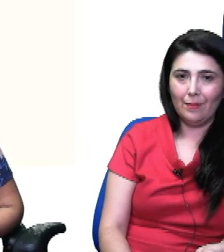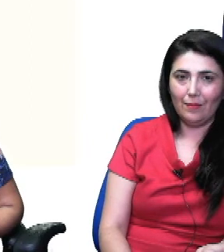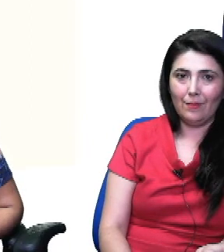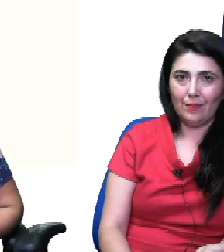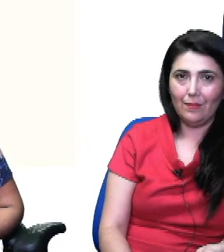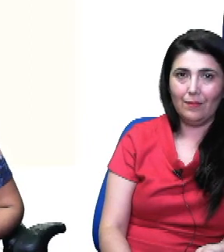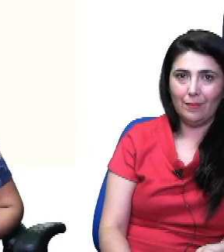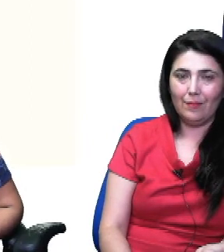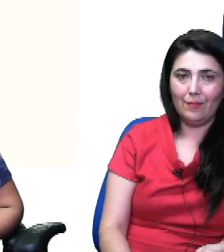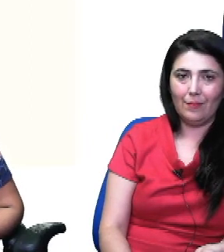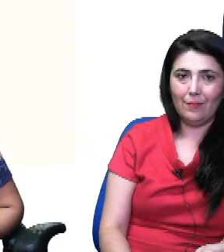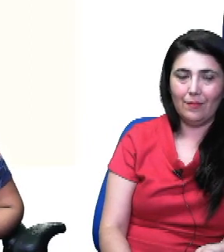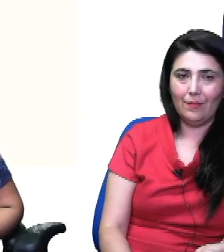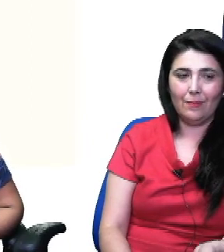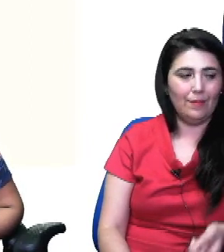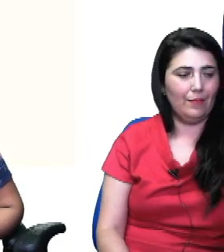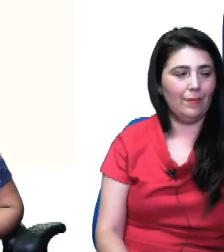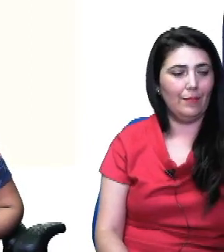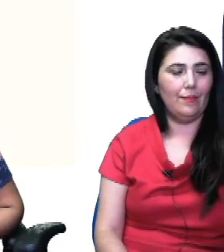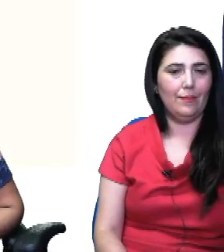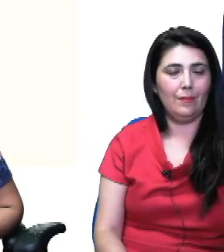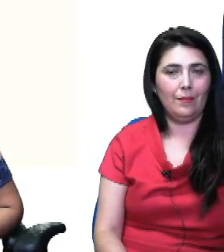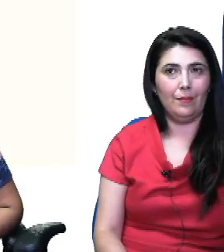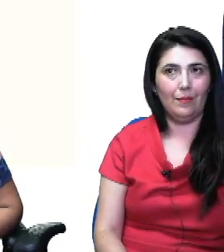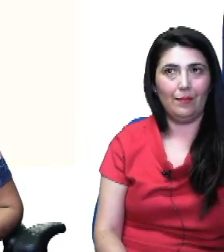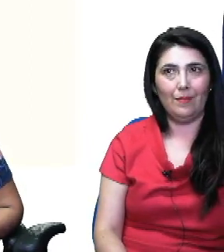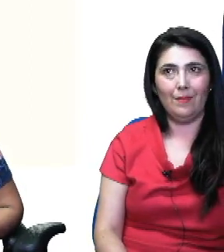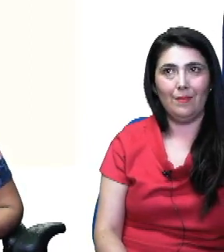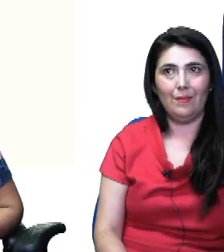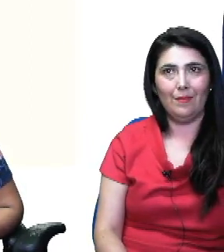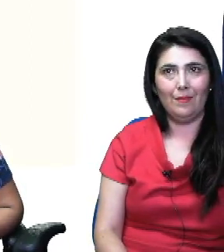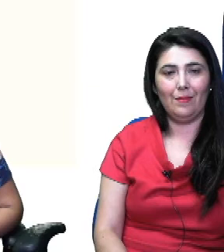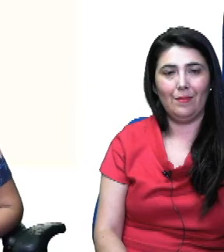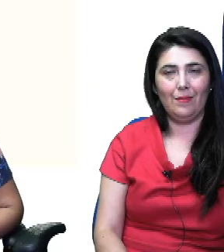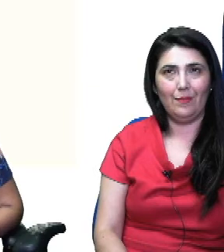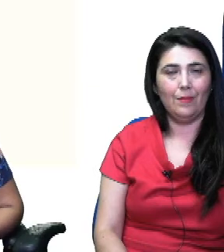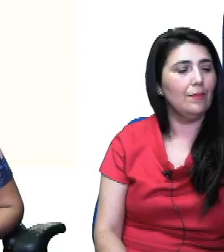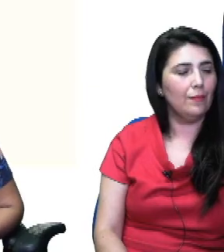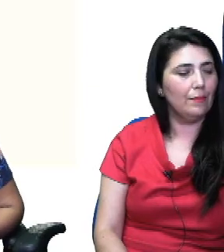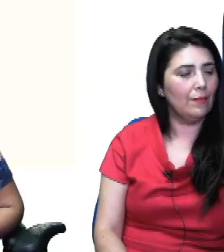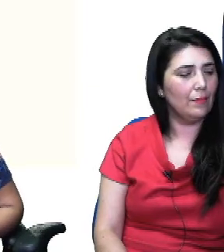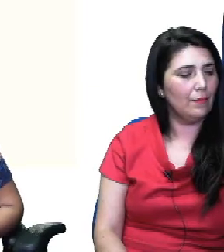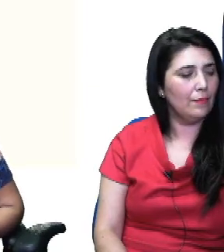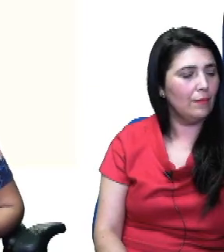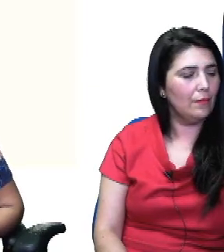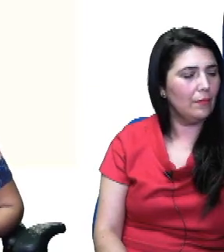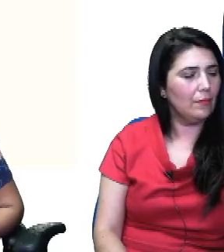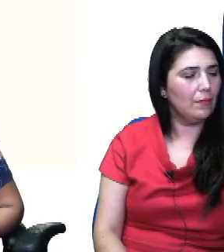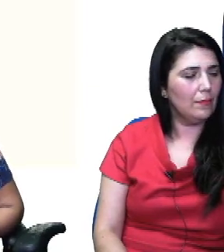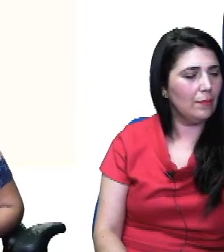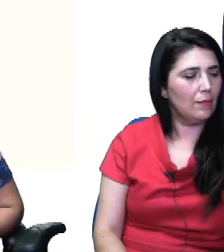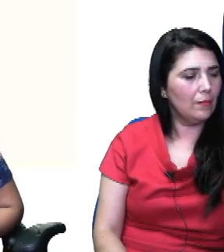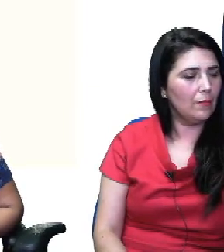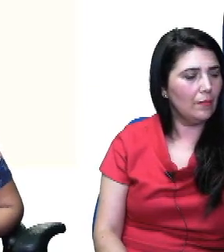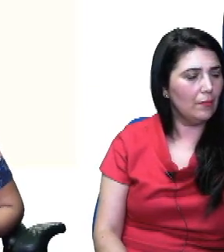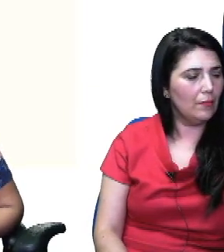entonces beneficiadas por estas intervenciones, y así vemos entonces que en la base vamos a tener para toda la población, ¿cierto? Tenemos que asegurar que